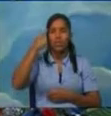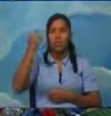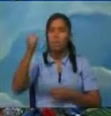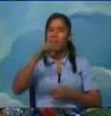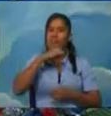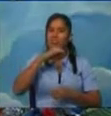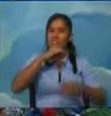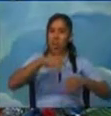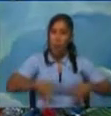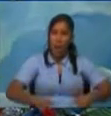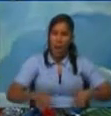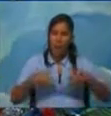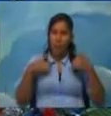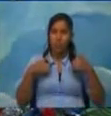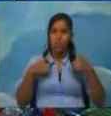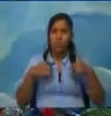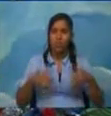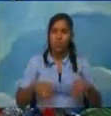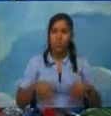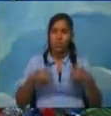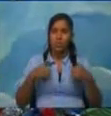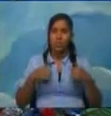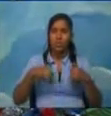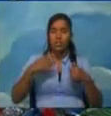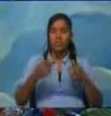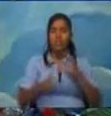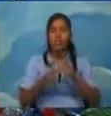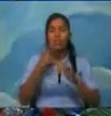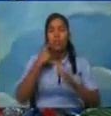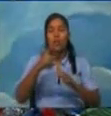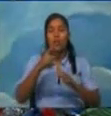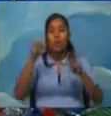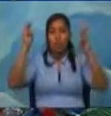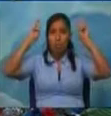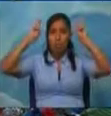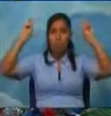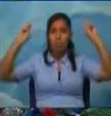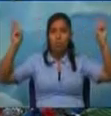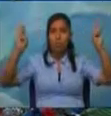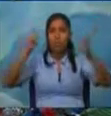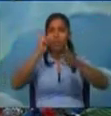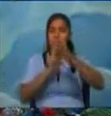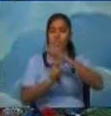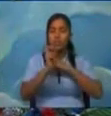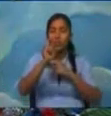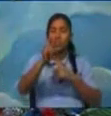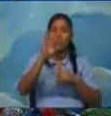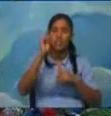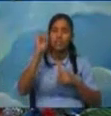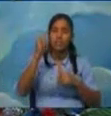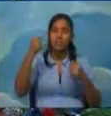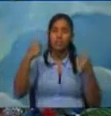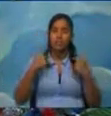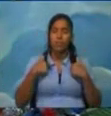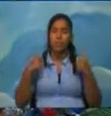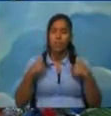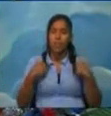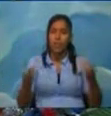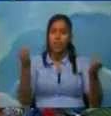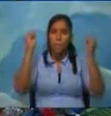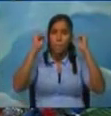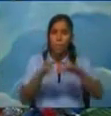enojarlo, para enojarlo. ¿Qué más dijo Moisés en el versículo 26, mi Juan? Yo pongo hoy